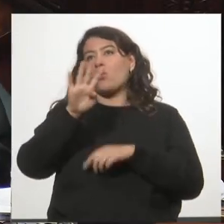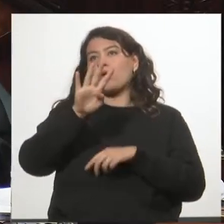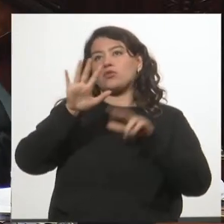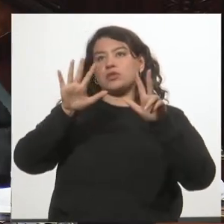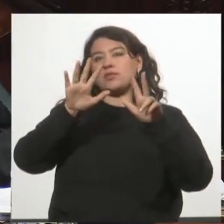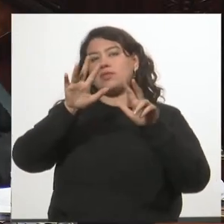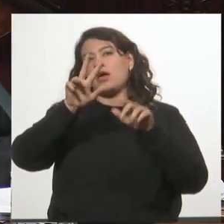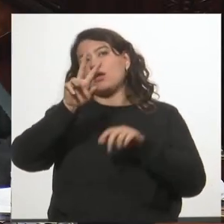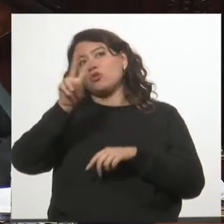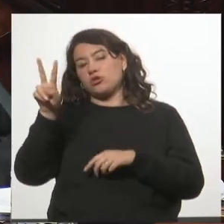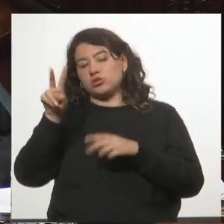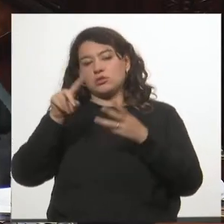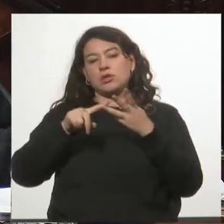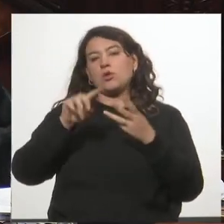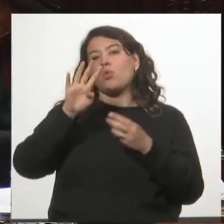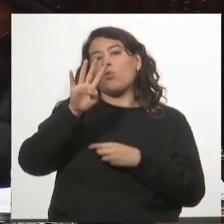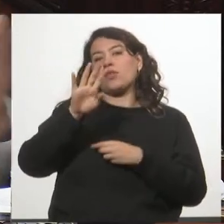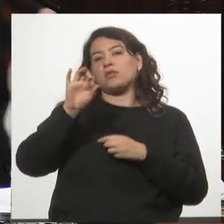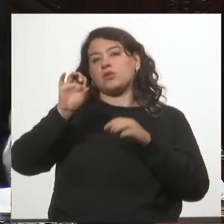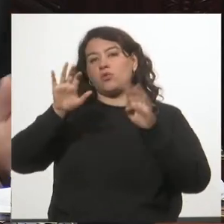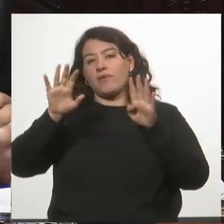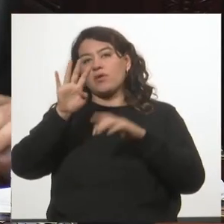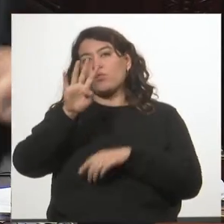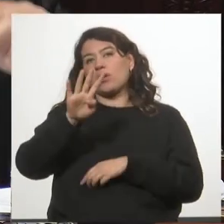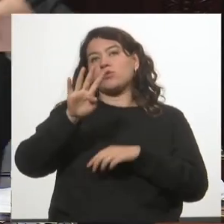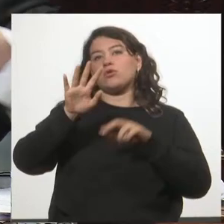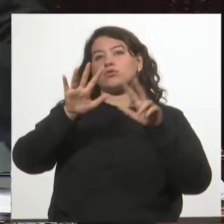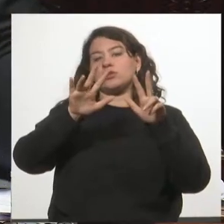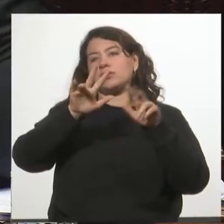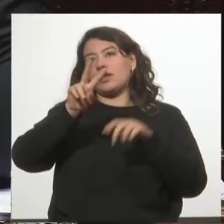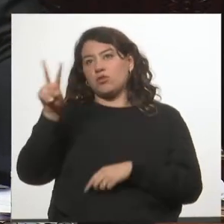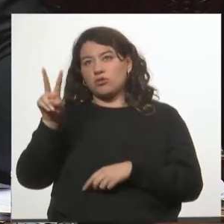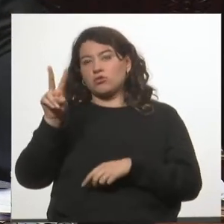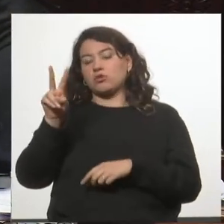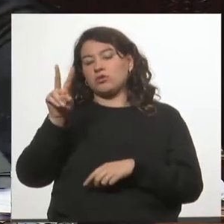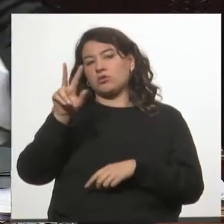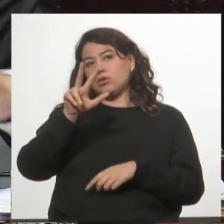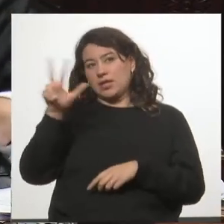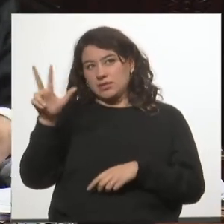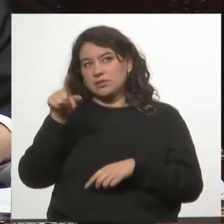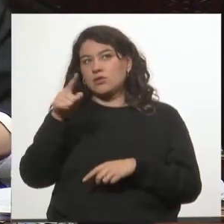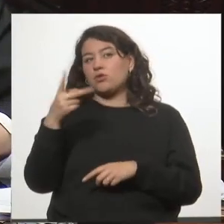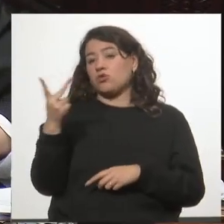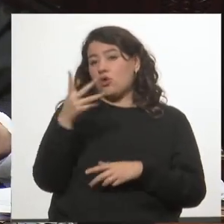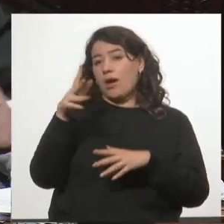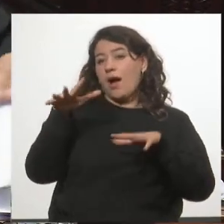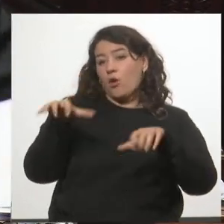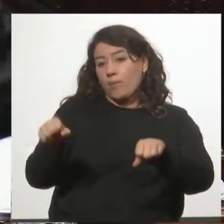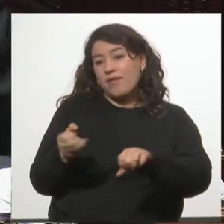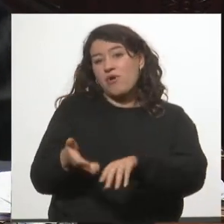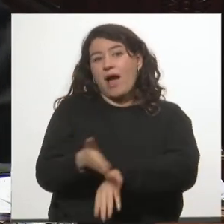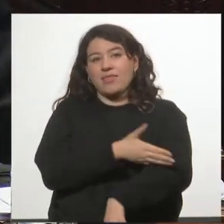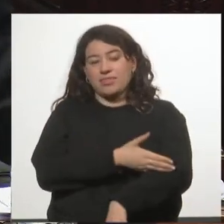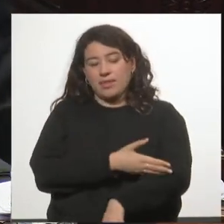delante de la arena y que ambos estaban ocupados por el ministerio del interior